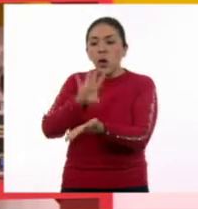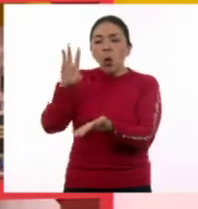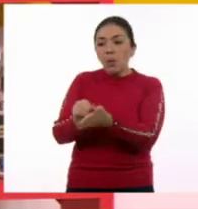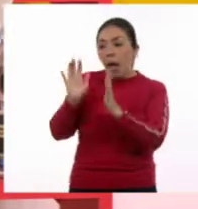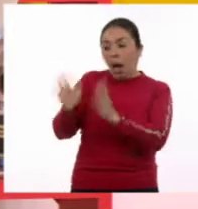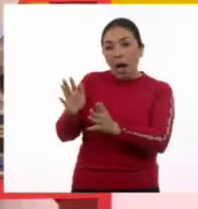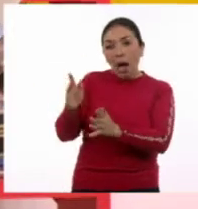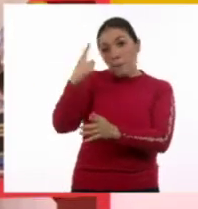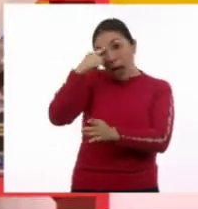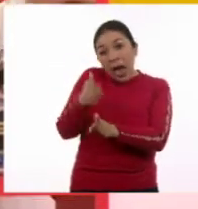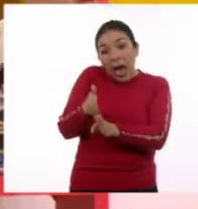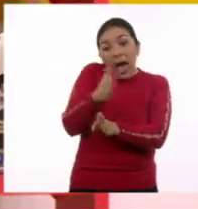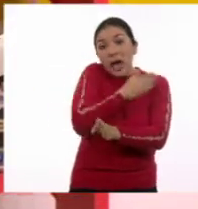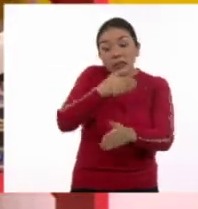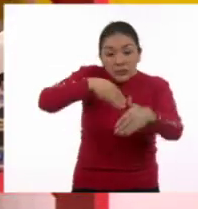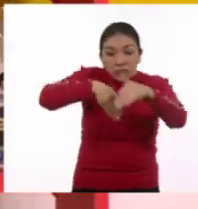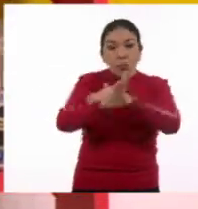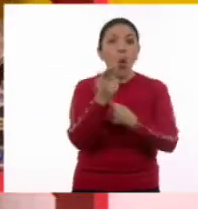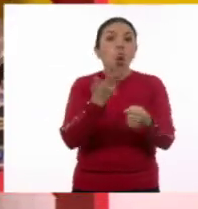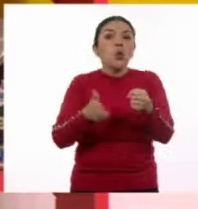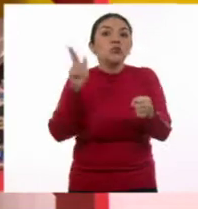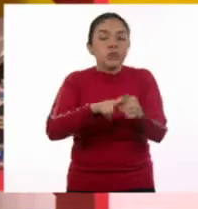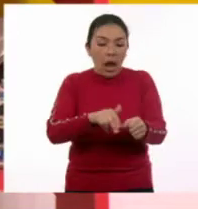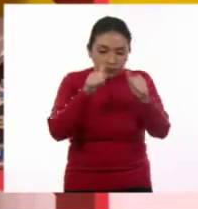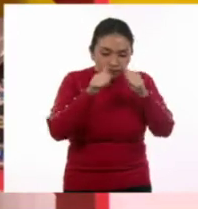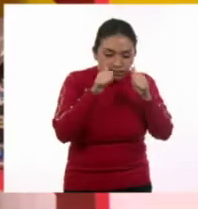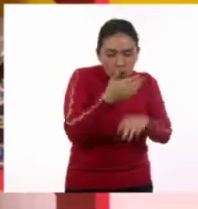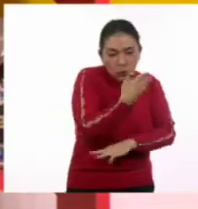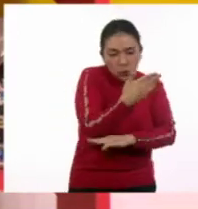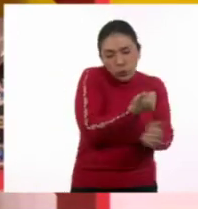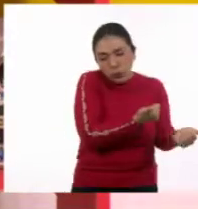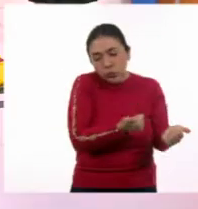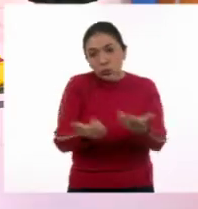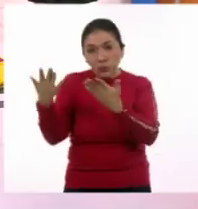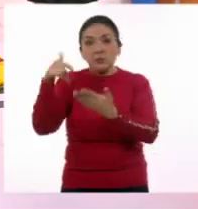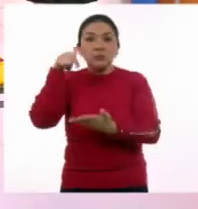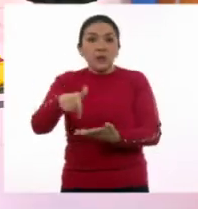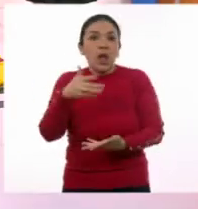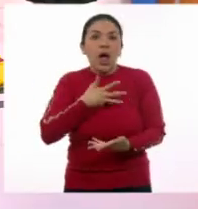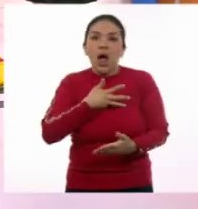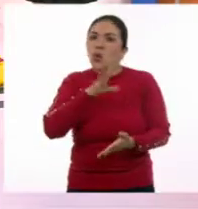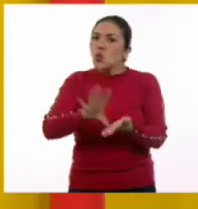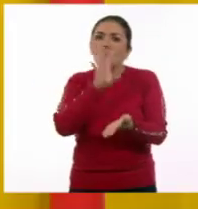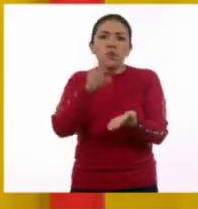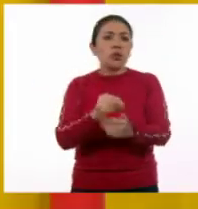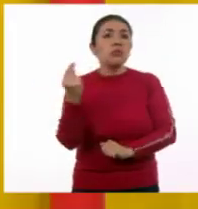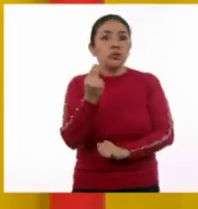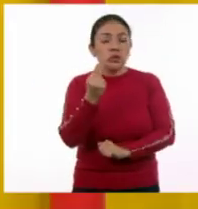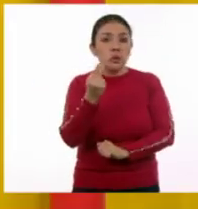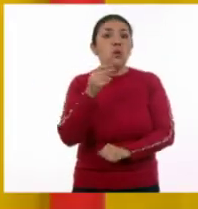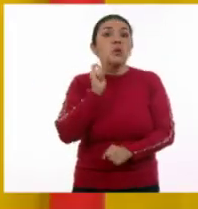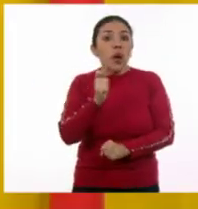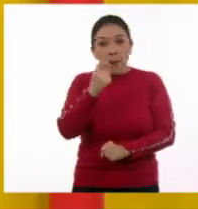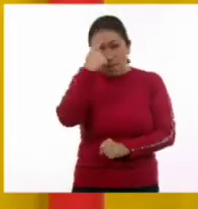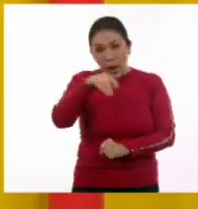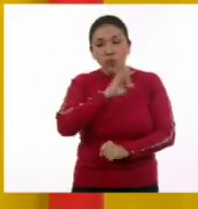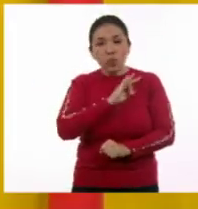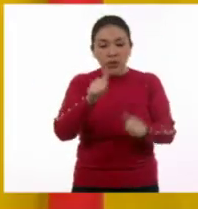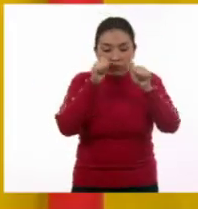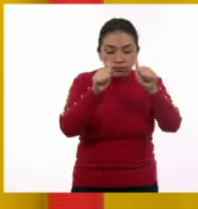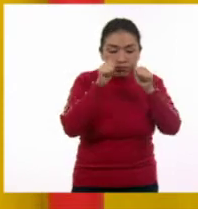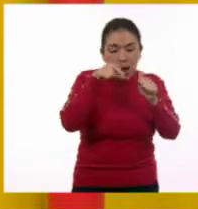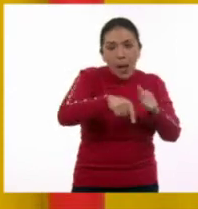necesario antes de llegar a un hospital exactamente se cuenta con todo lo necesario mínimo para